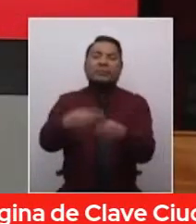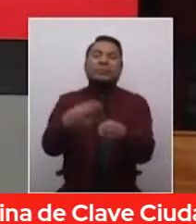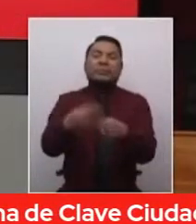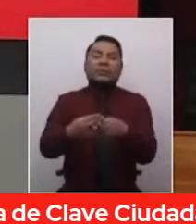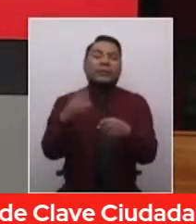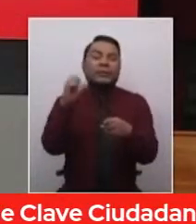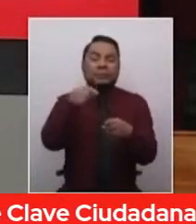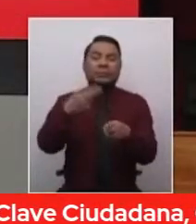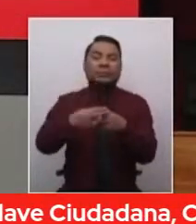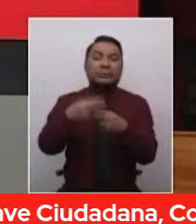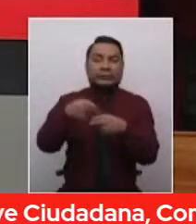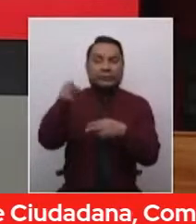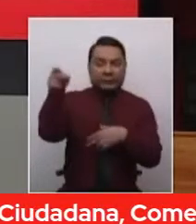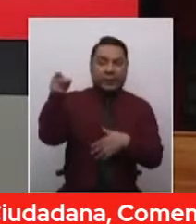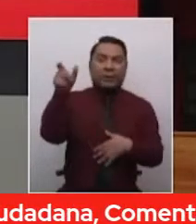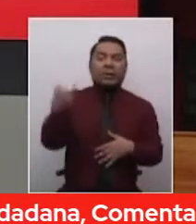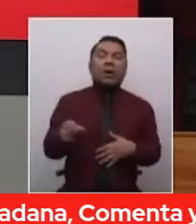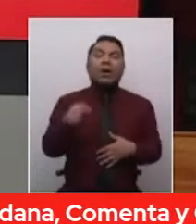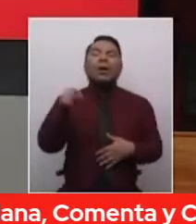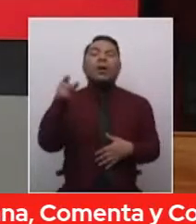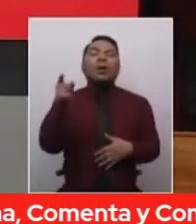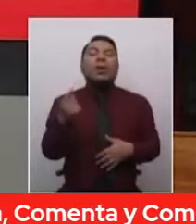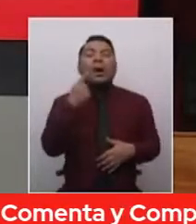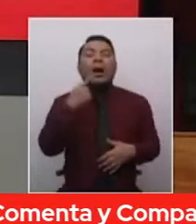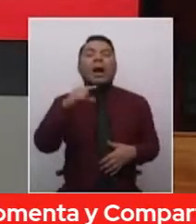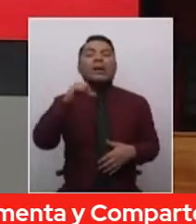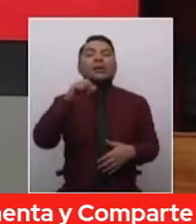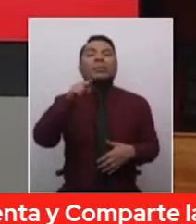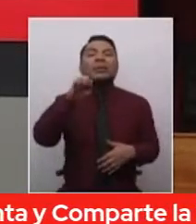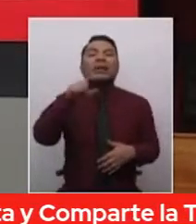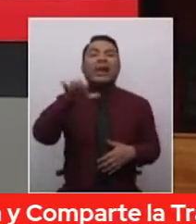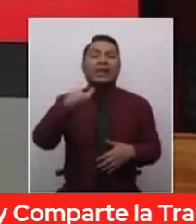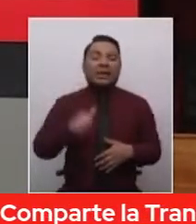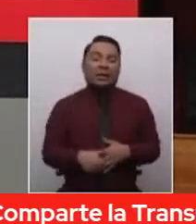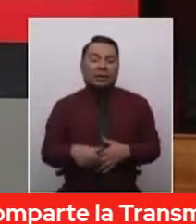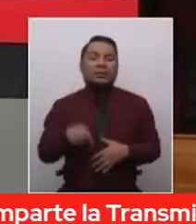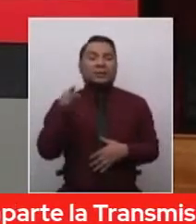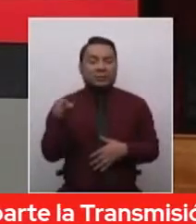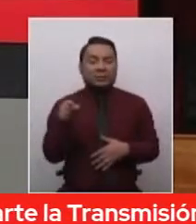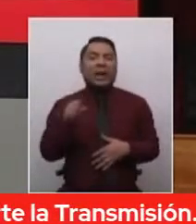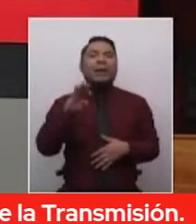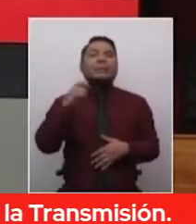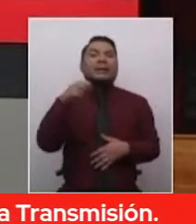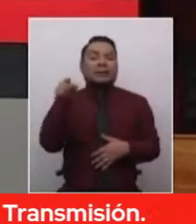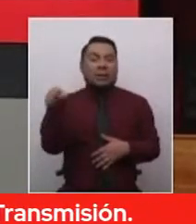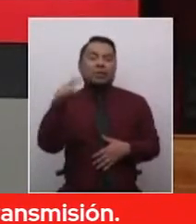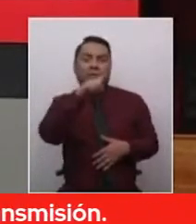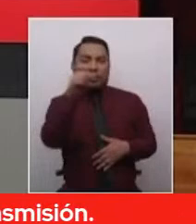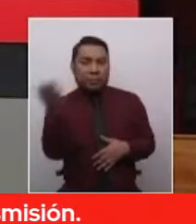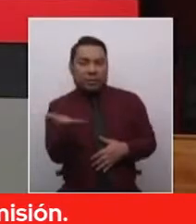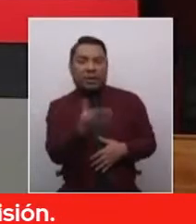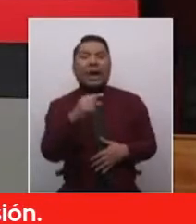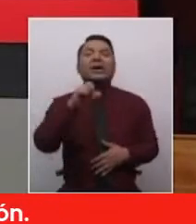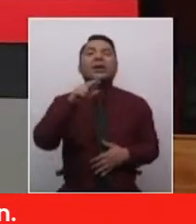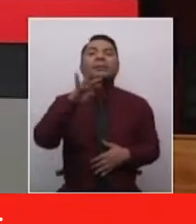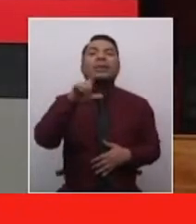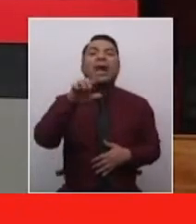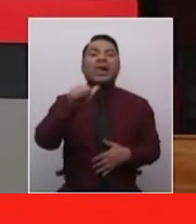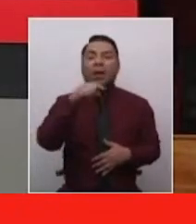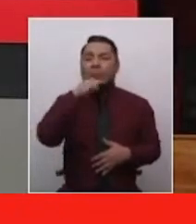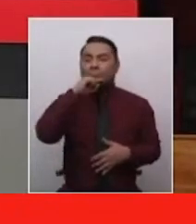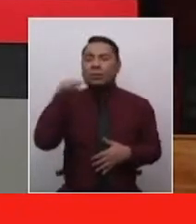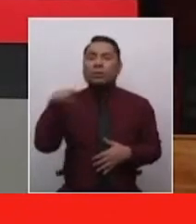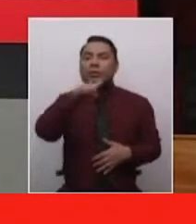preocupe, lo tenemos aquí marcado. Es de la ciudadana Gabriela Flores Chávez de Breña, que le va a hacer una pregunta. Gabriela